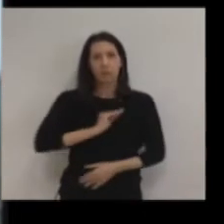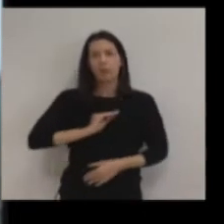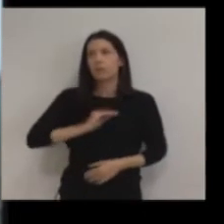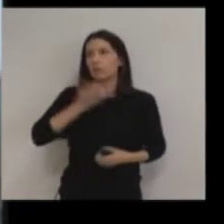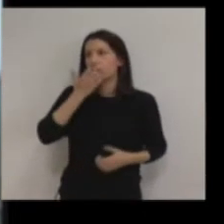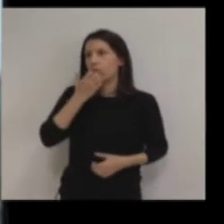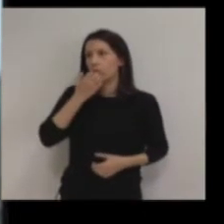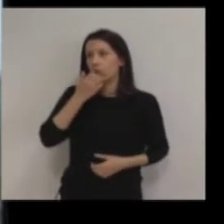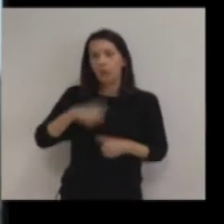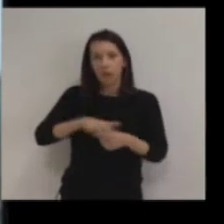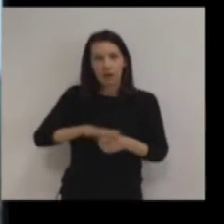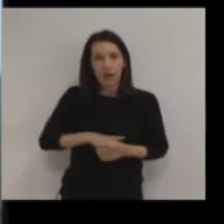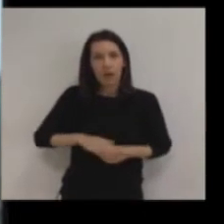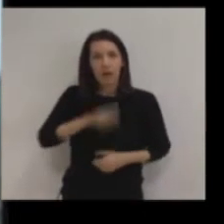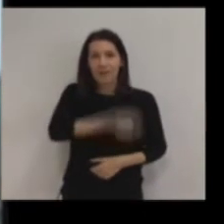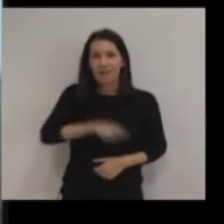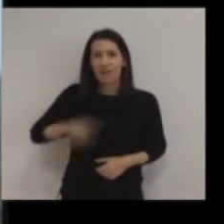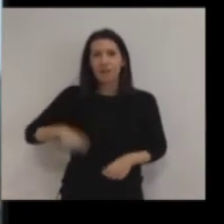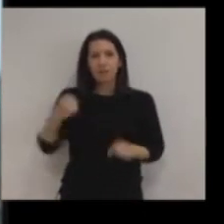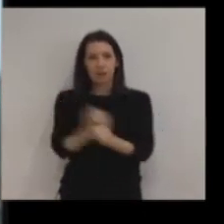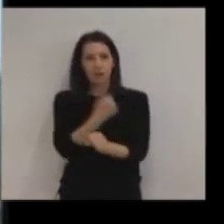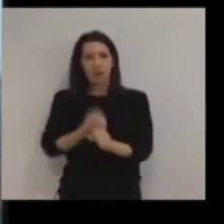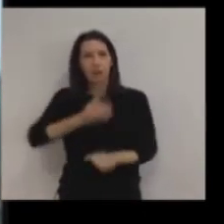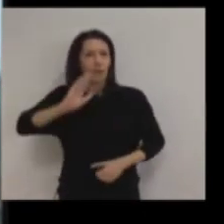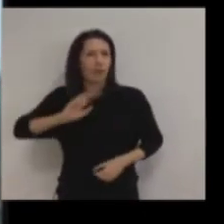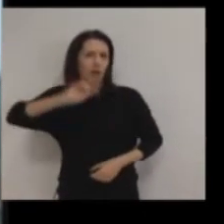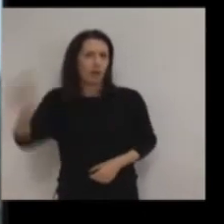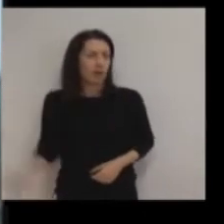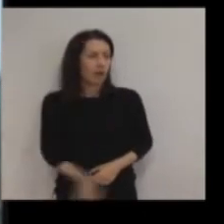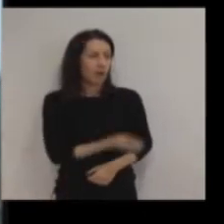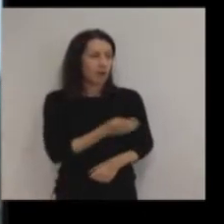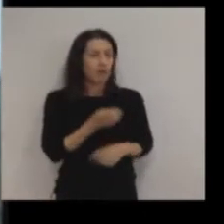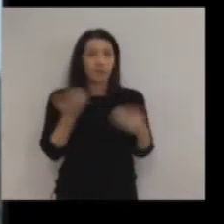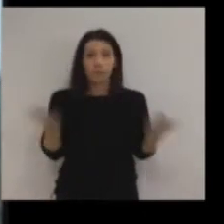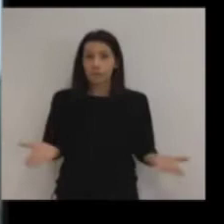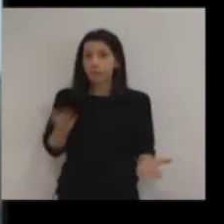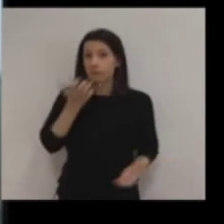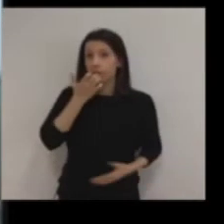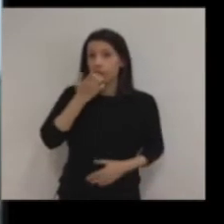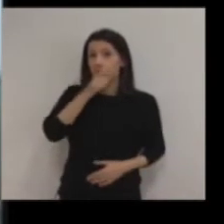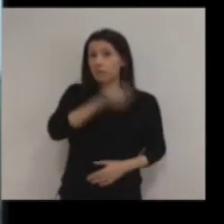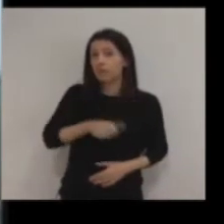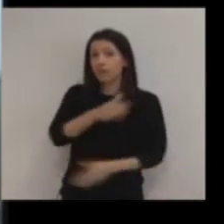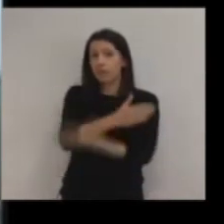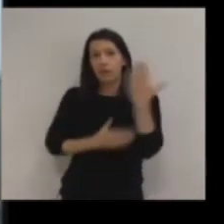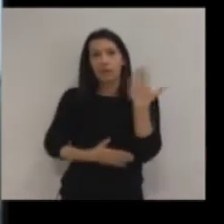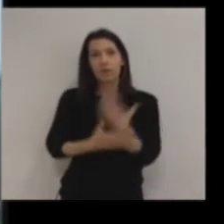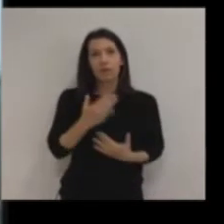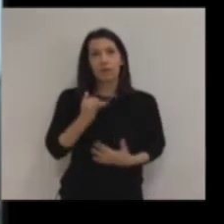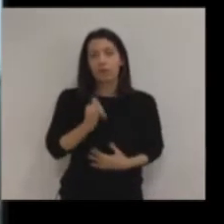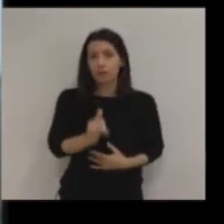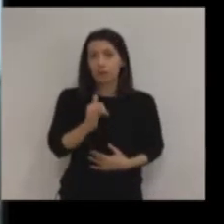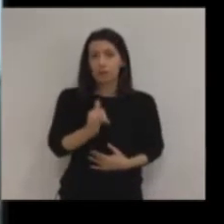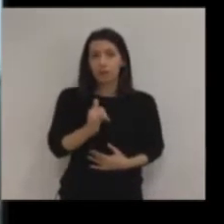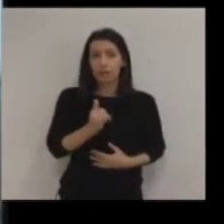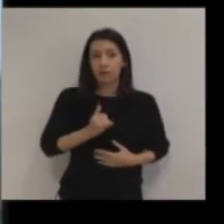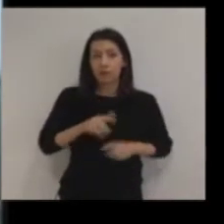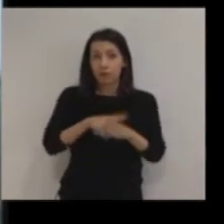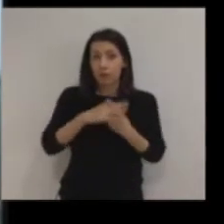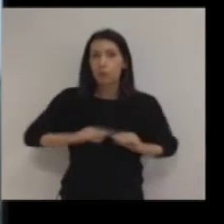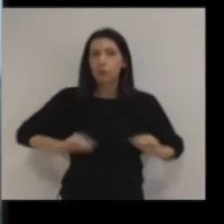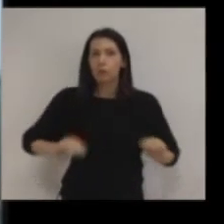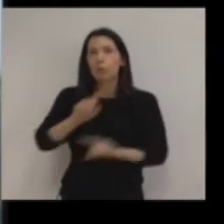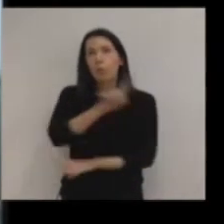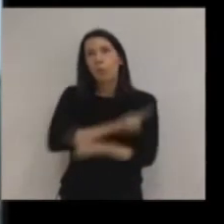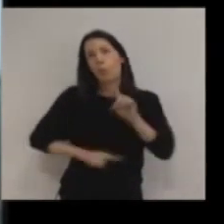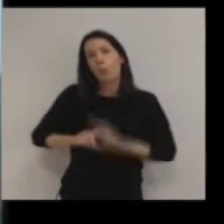ámbito laboral, en el ámbito penal, etcétera. En el caso de las personas con discapacidad, esta